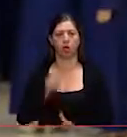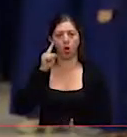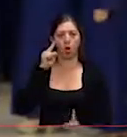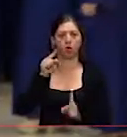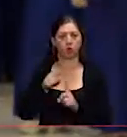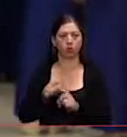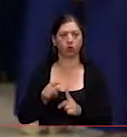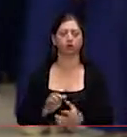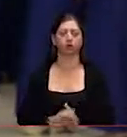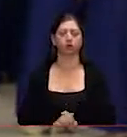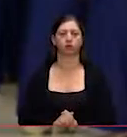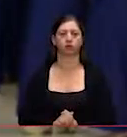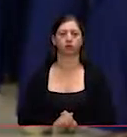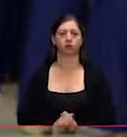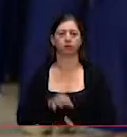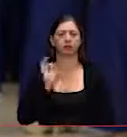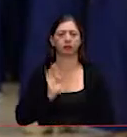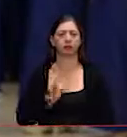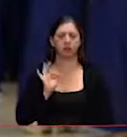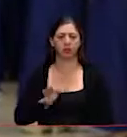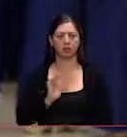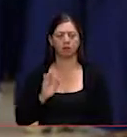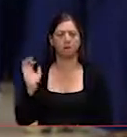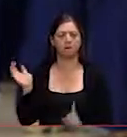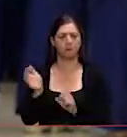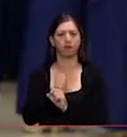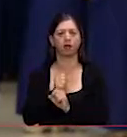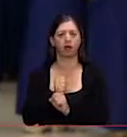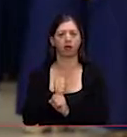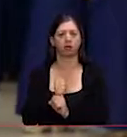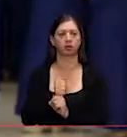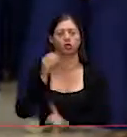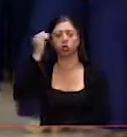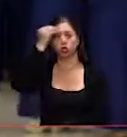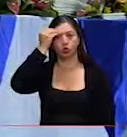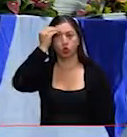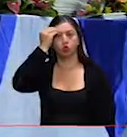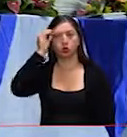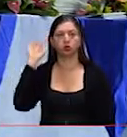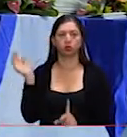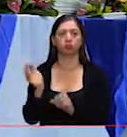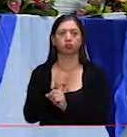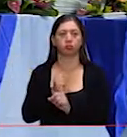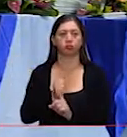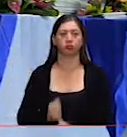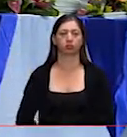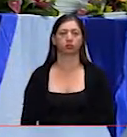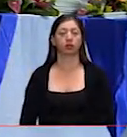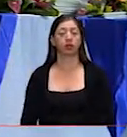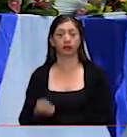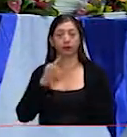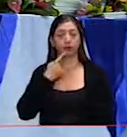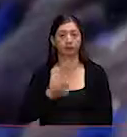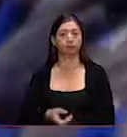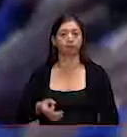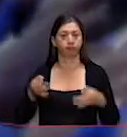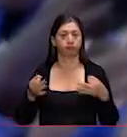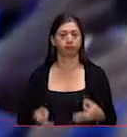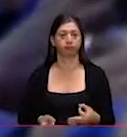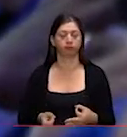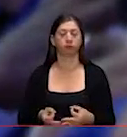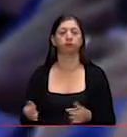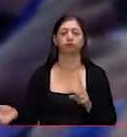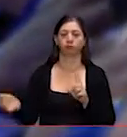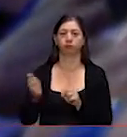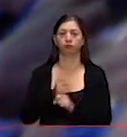metas, siempre lo logramos, los sueños hay que cumplirlos. Afirma que sin lugar a dudas este es